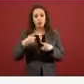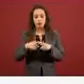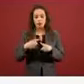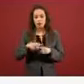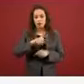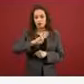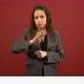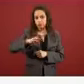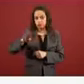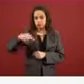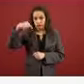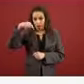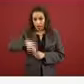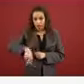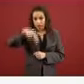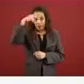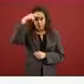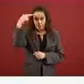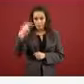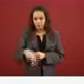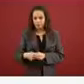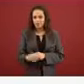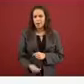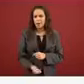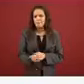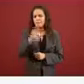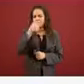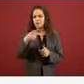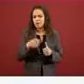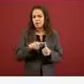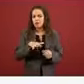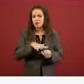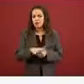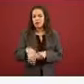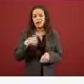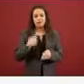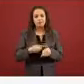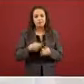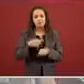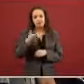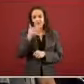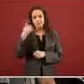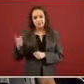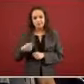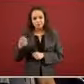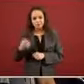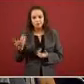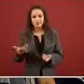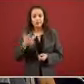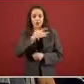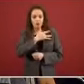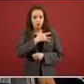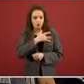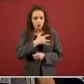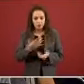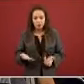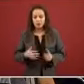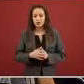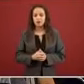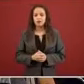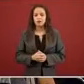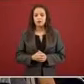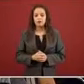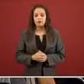México las primeras son enfermedades crónicas, enfermedad cardíaca crónica